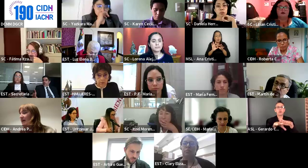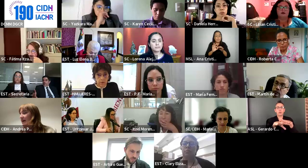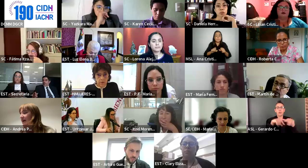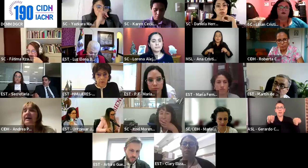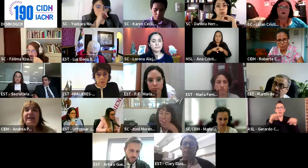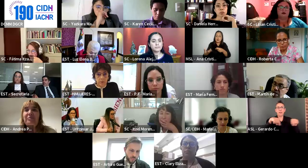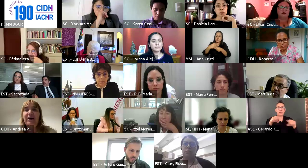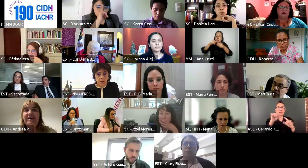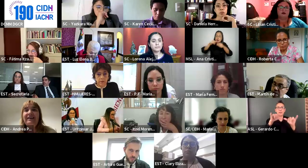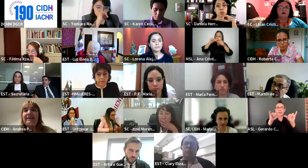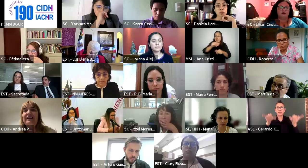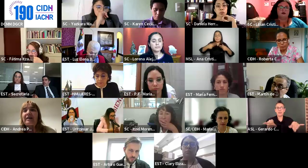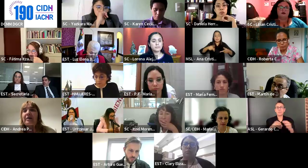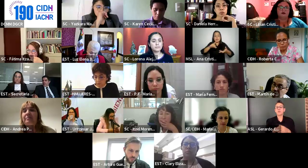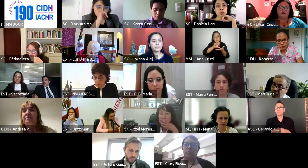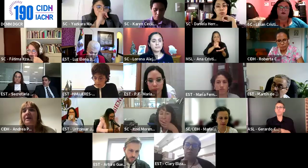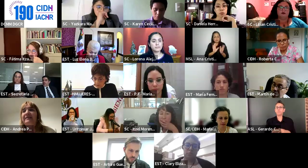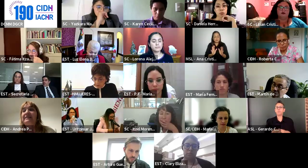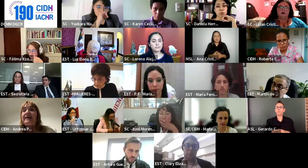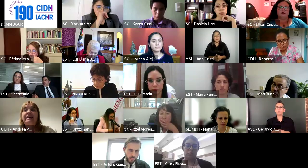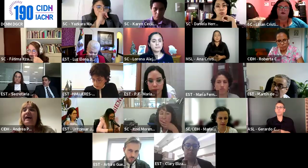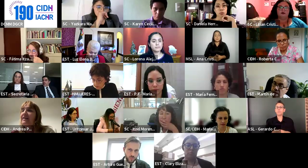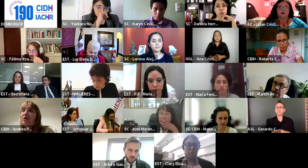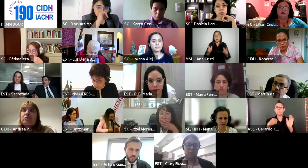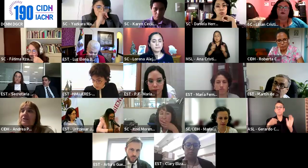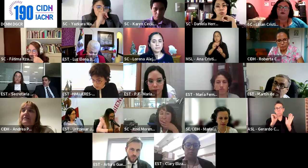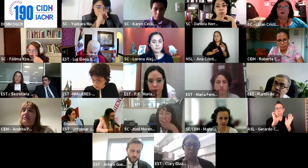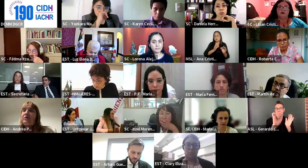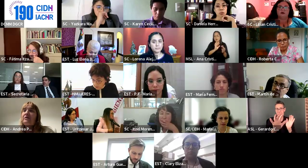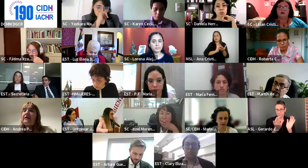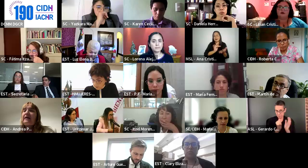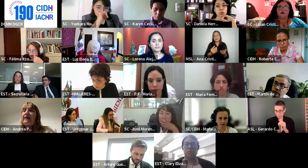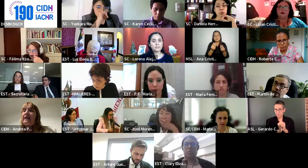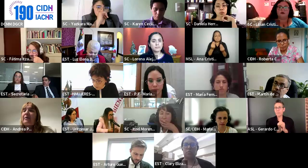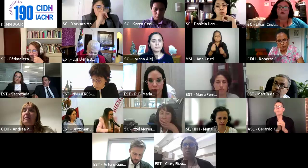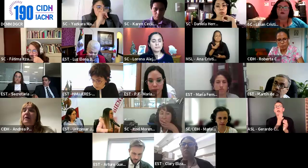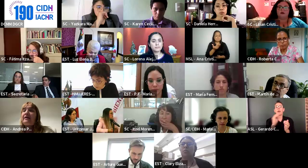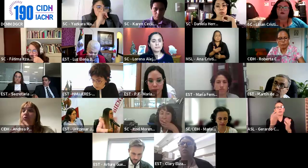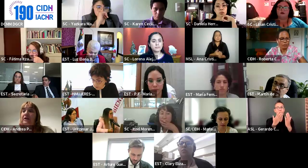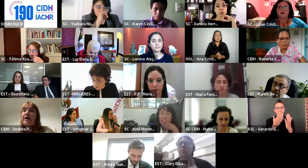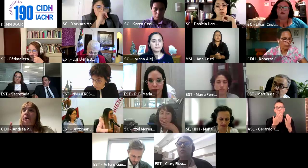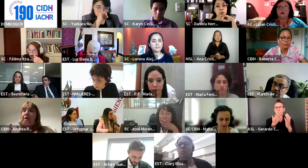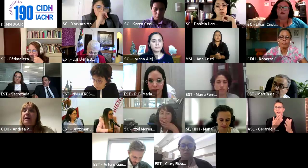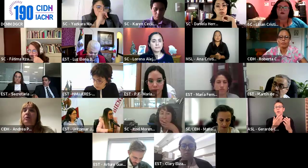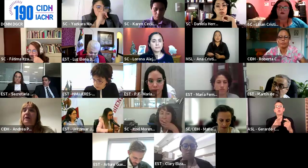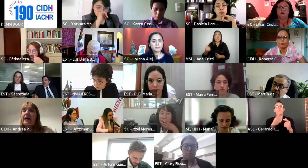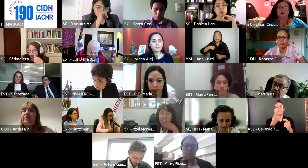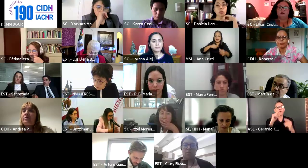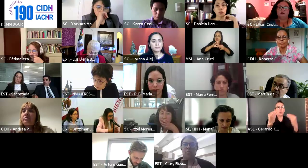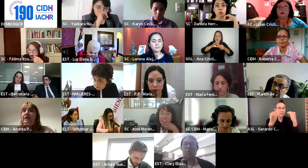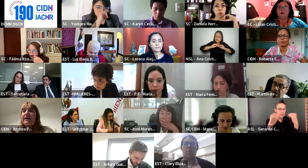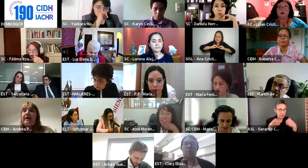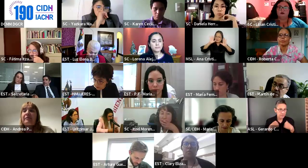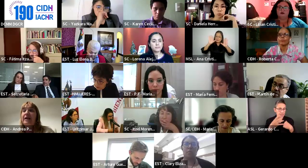discapacidad? Dejaría por aquí, Presidenta, y agradezco muchísimo el haberme ilustrado, haberme